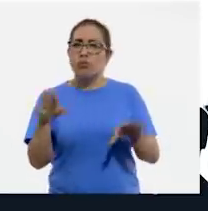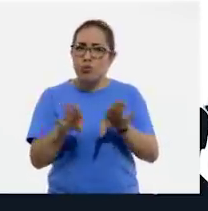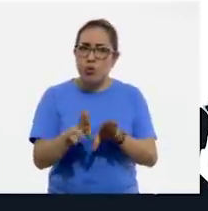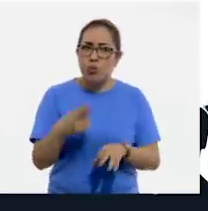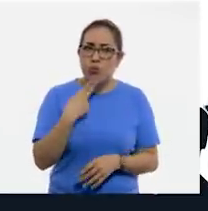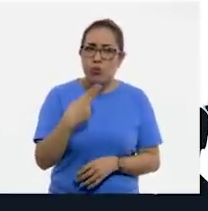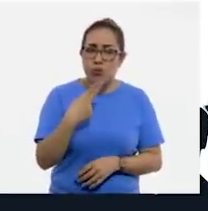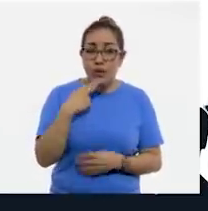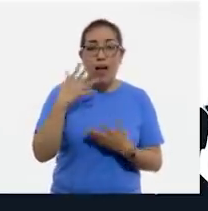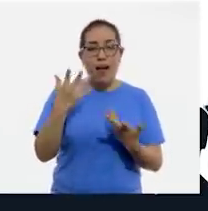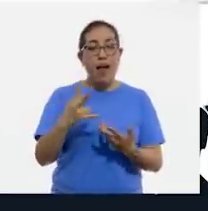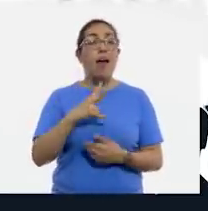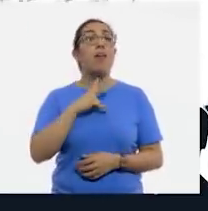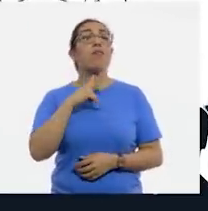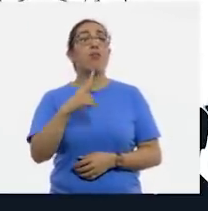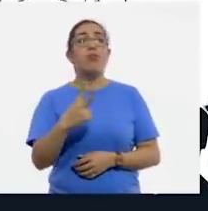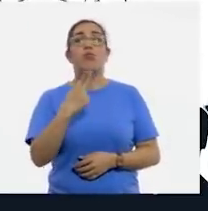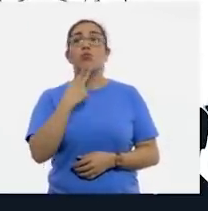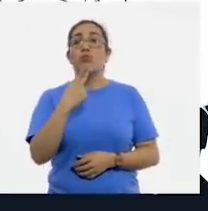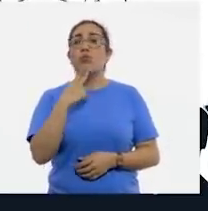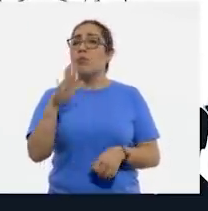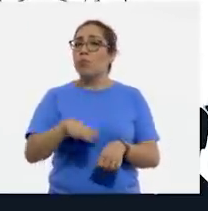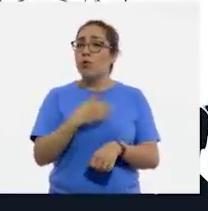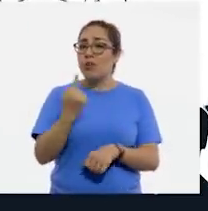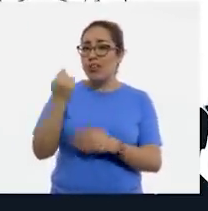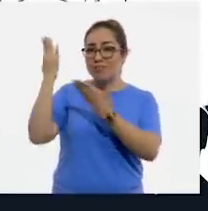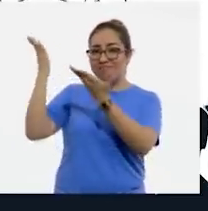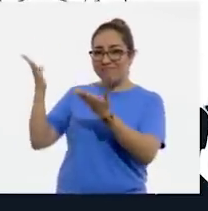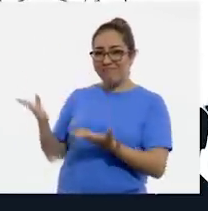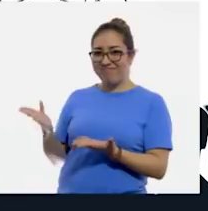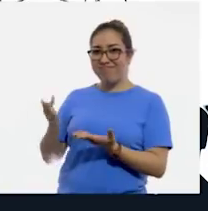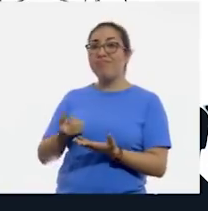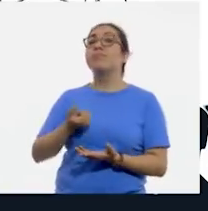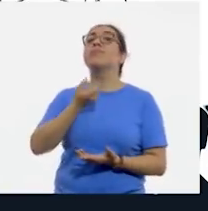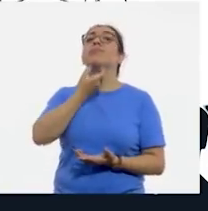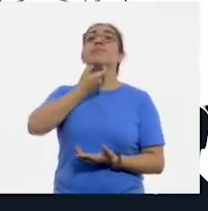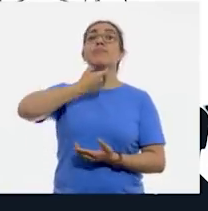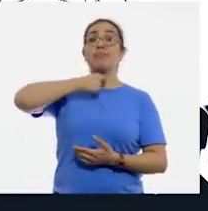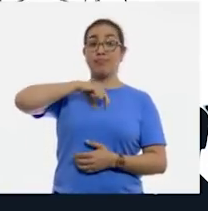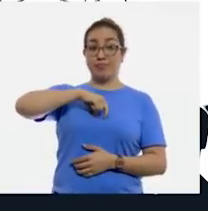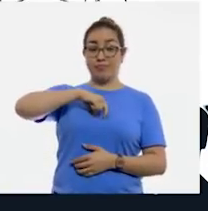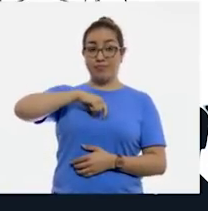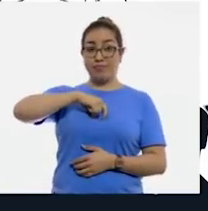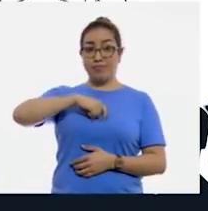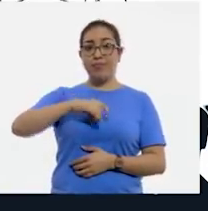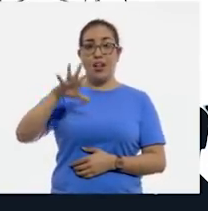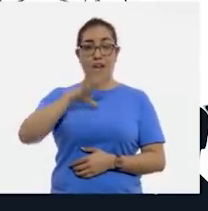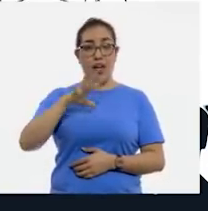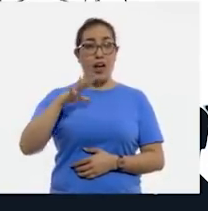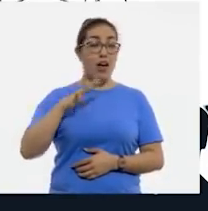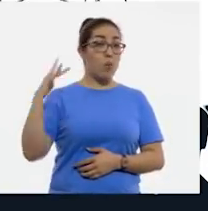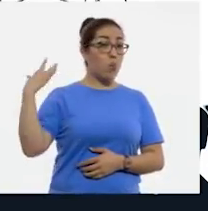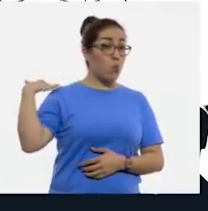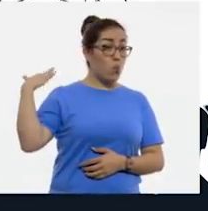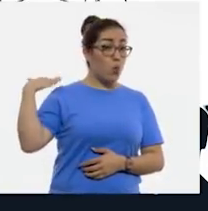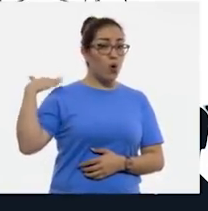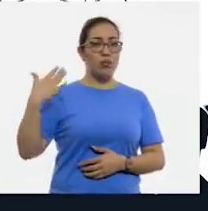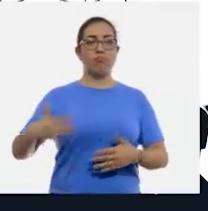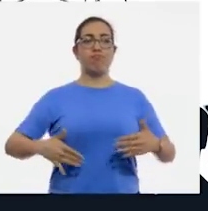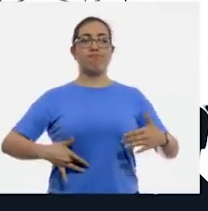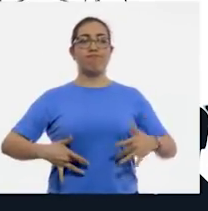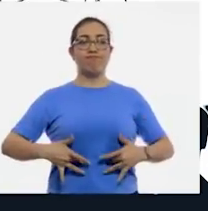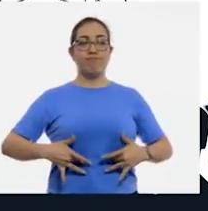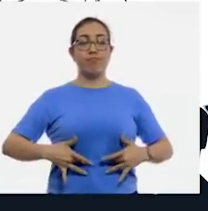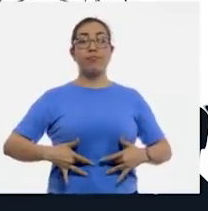Nuestra voz funciona gracias a nuestro aparato fonador, el cual está formado por nuestros pulmones, las cuerdas